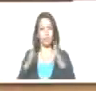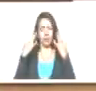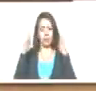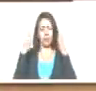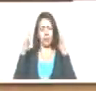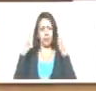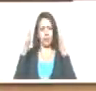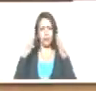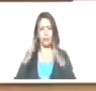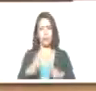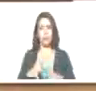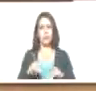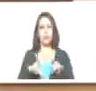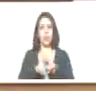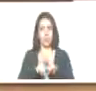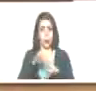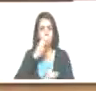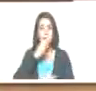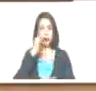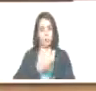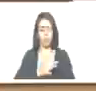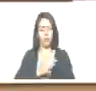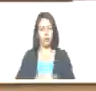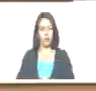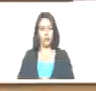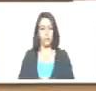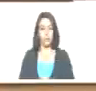Y así como afirmo que las